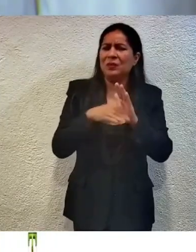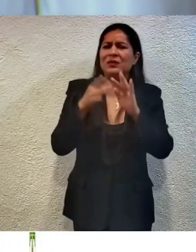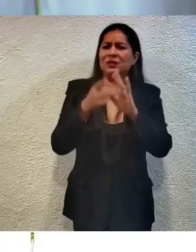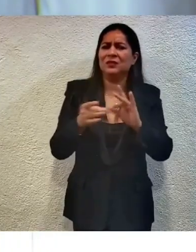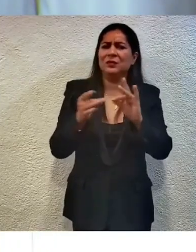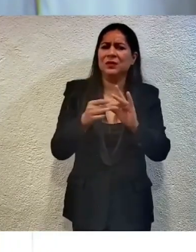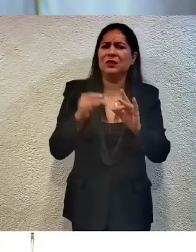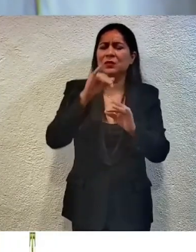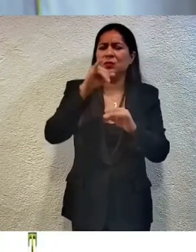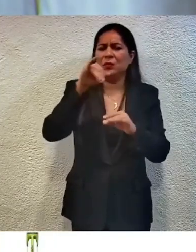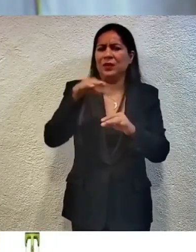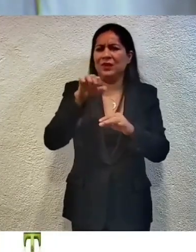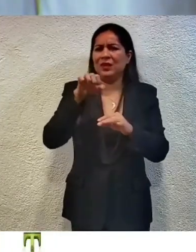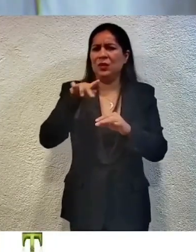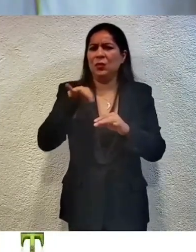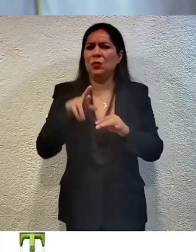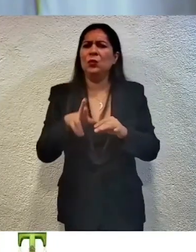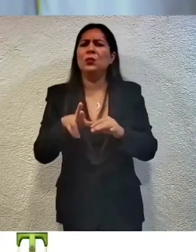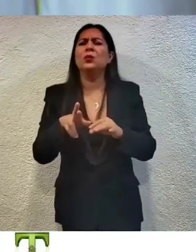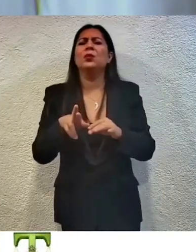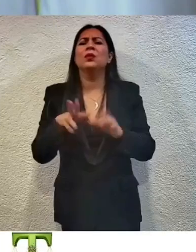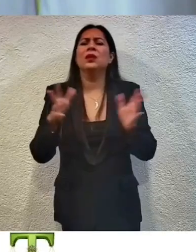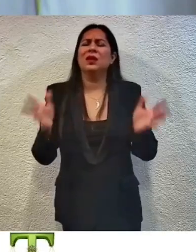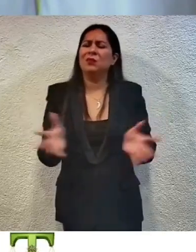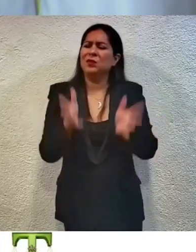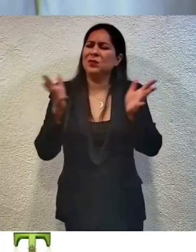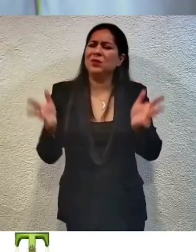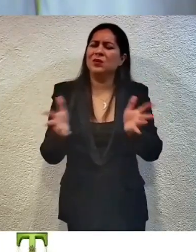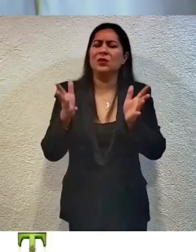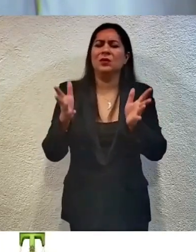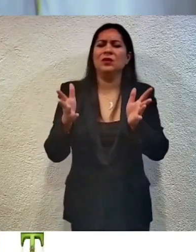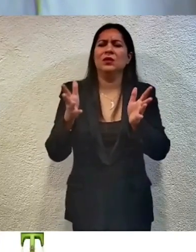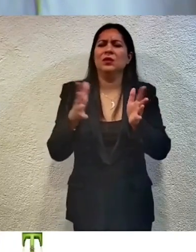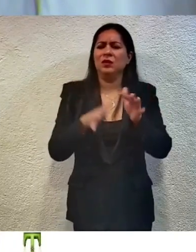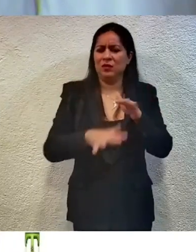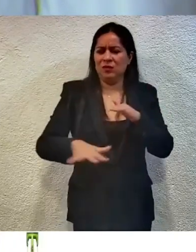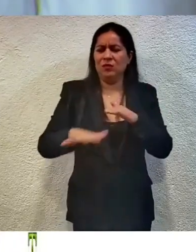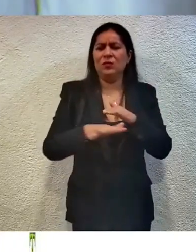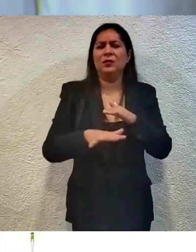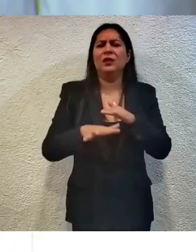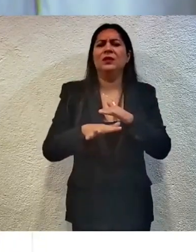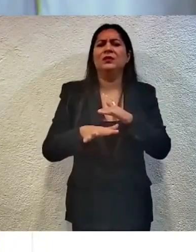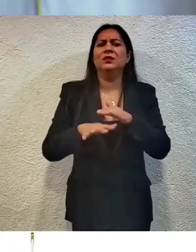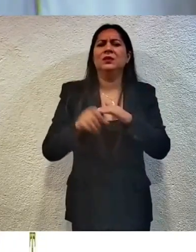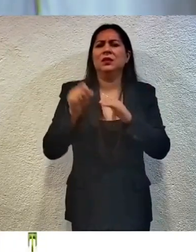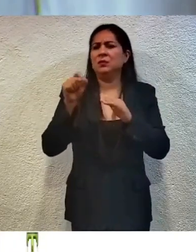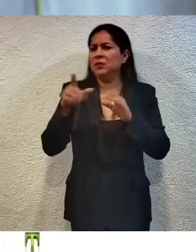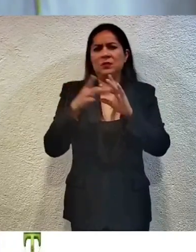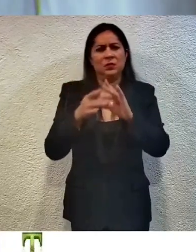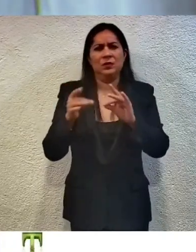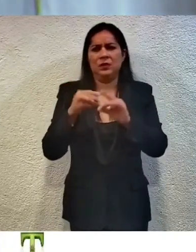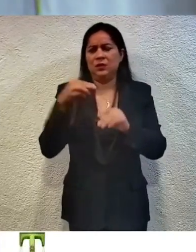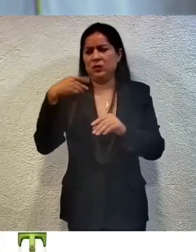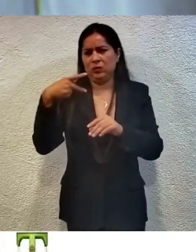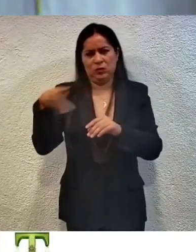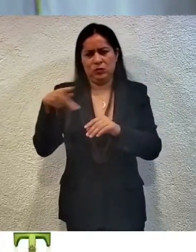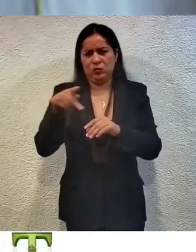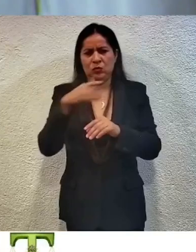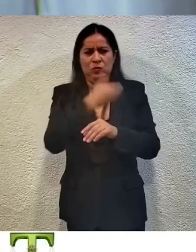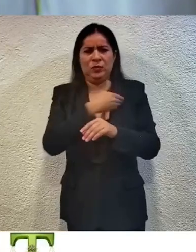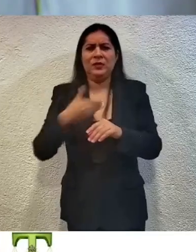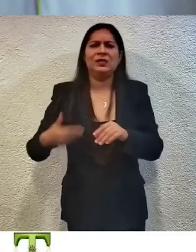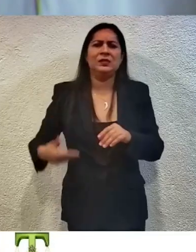Betancourt. La motivación y fundamentación que también manifiesta usted, magistrada presidenta.